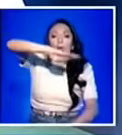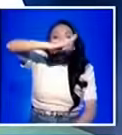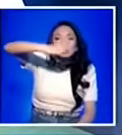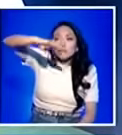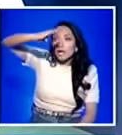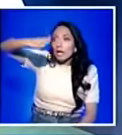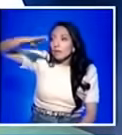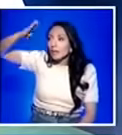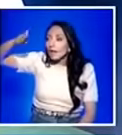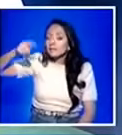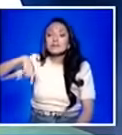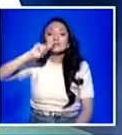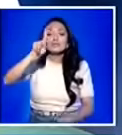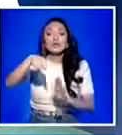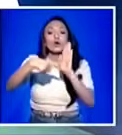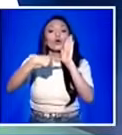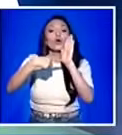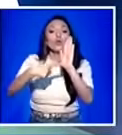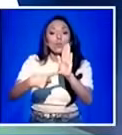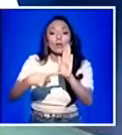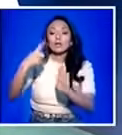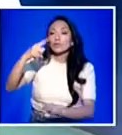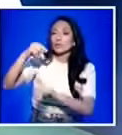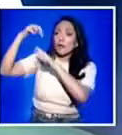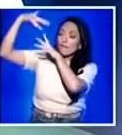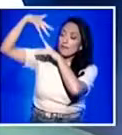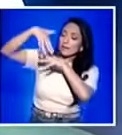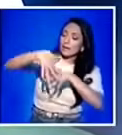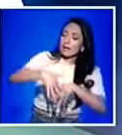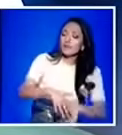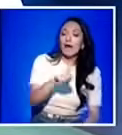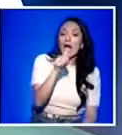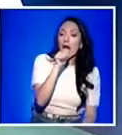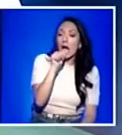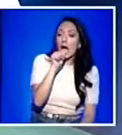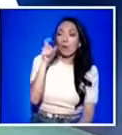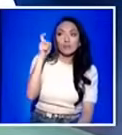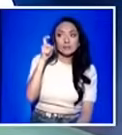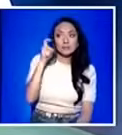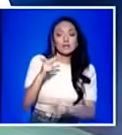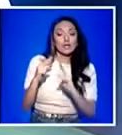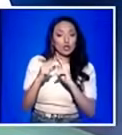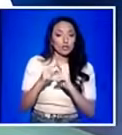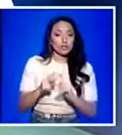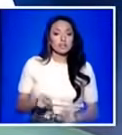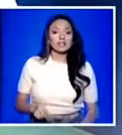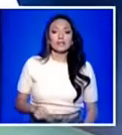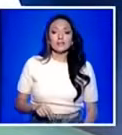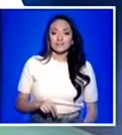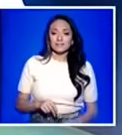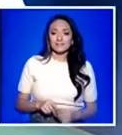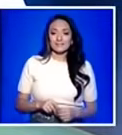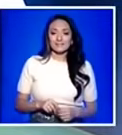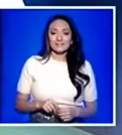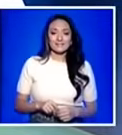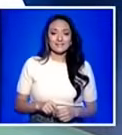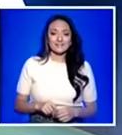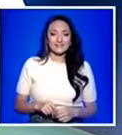para mostrarnos una vertiente natural que realmente vale la pena y es hermosa, pero vamos a ver también el camino.